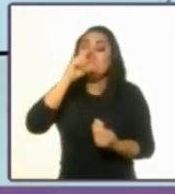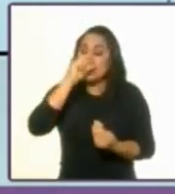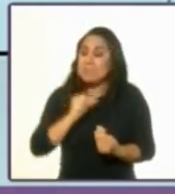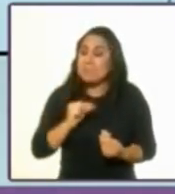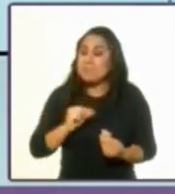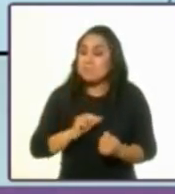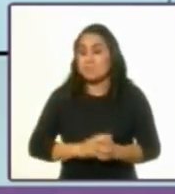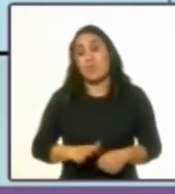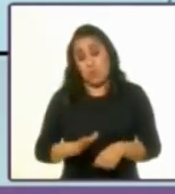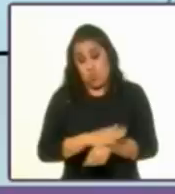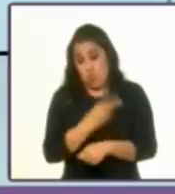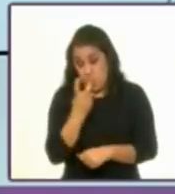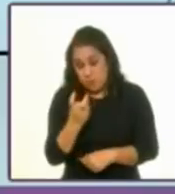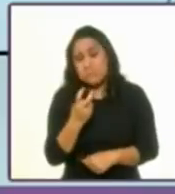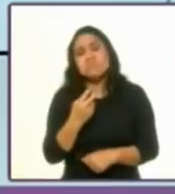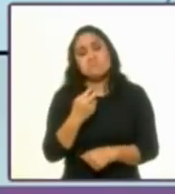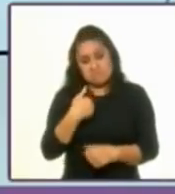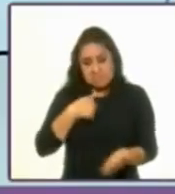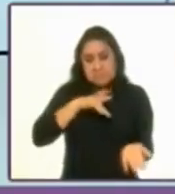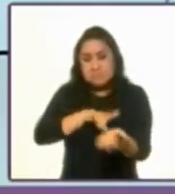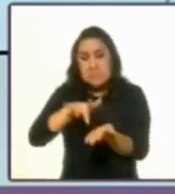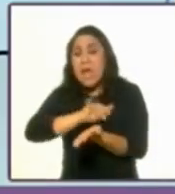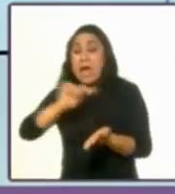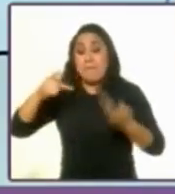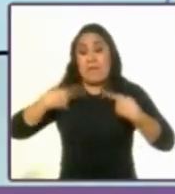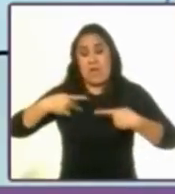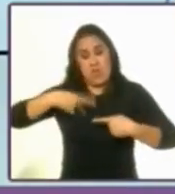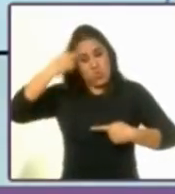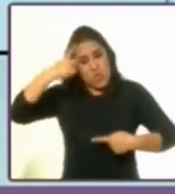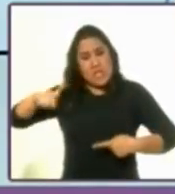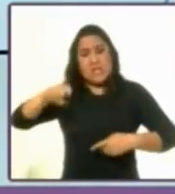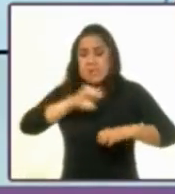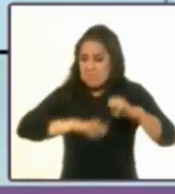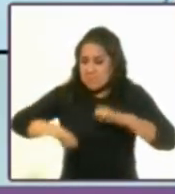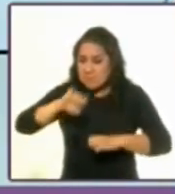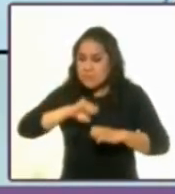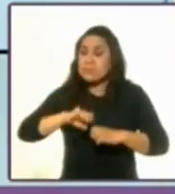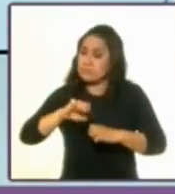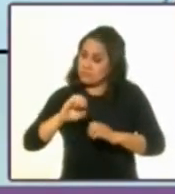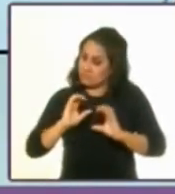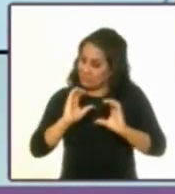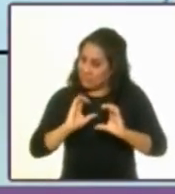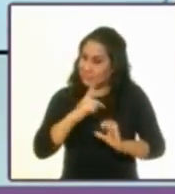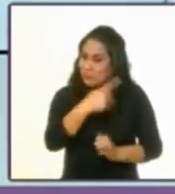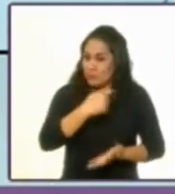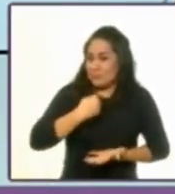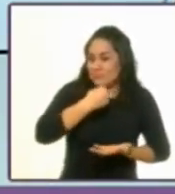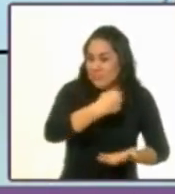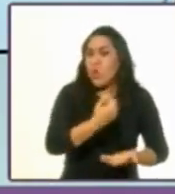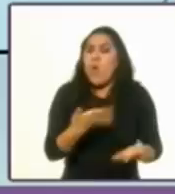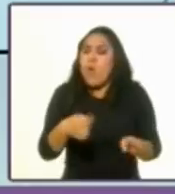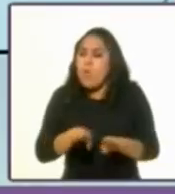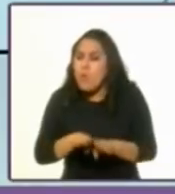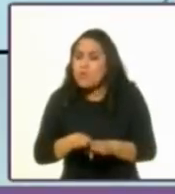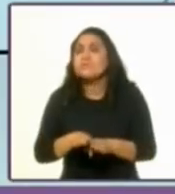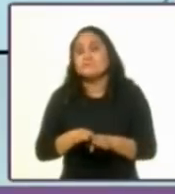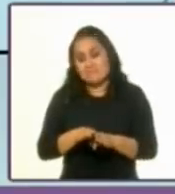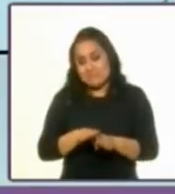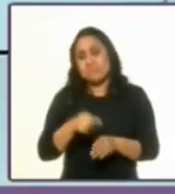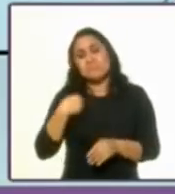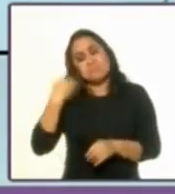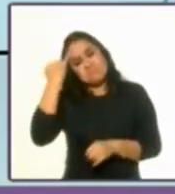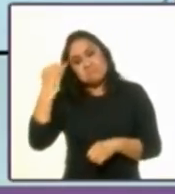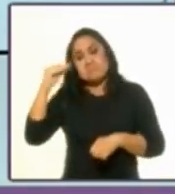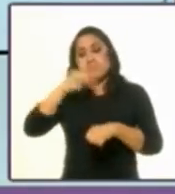por eso vamos a apoyar a los emprendedores protegiendo y dando seguridad a su inversión cómo vamos a hacer esto voy a crear la